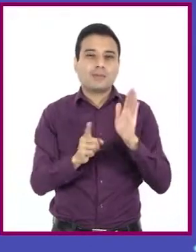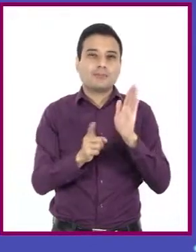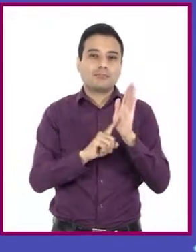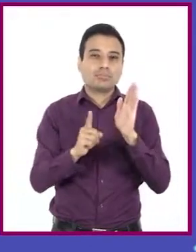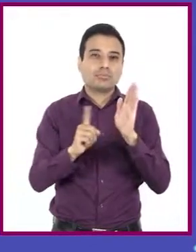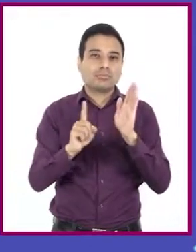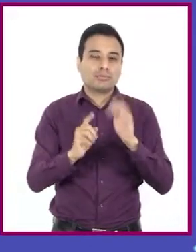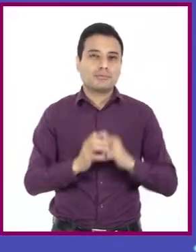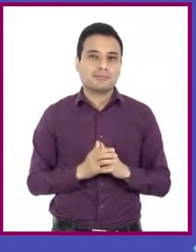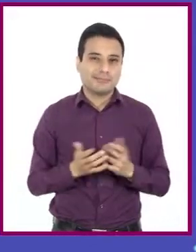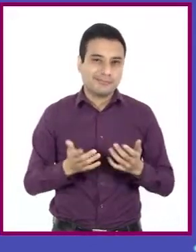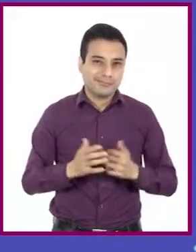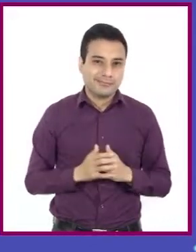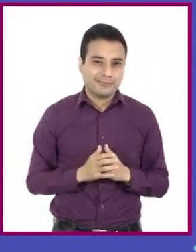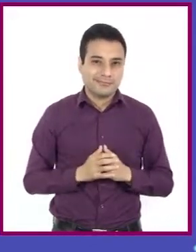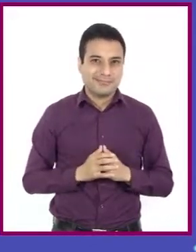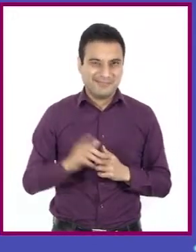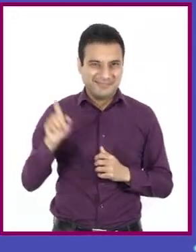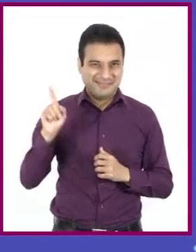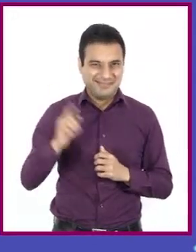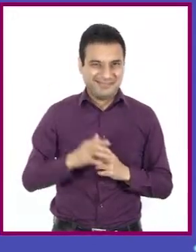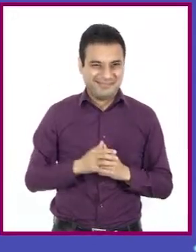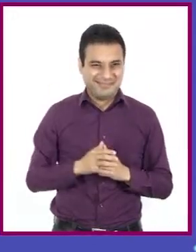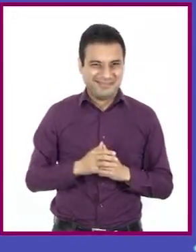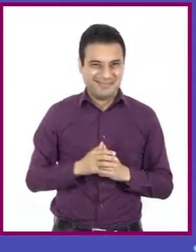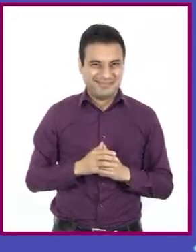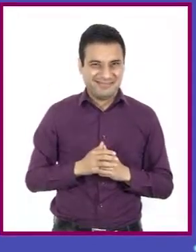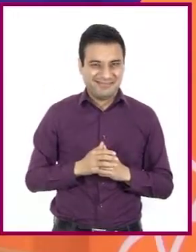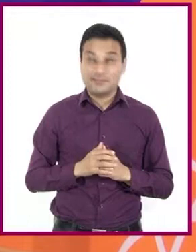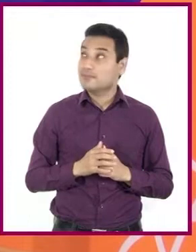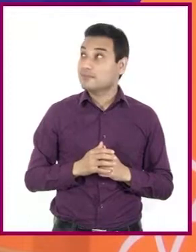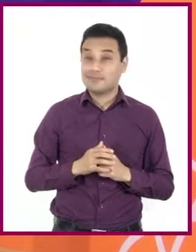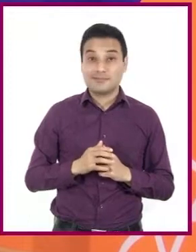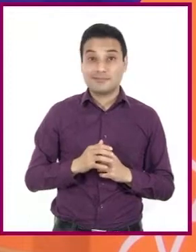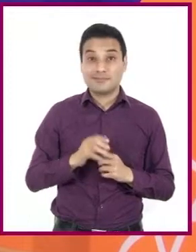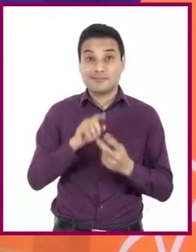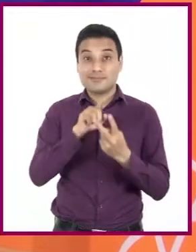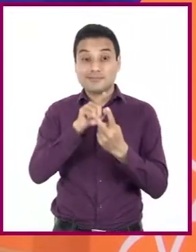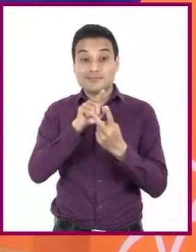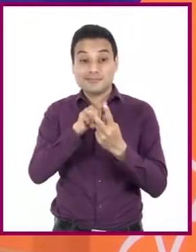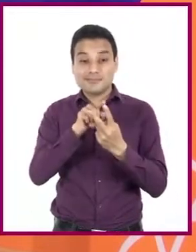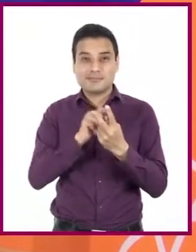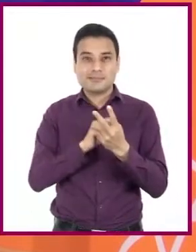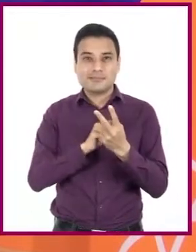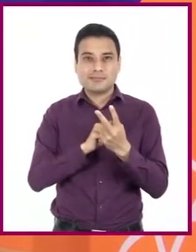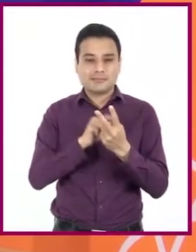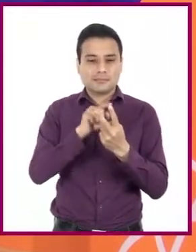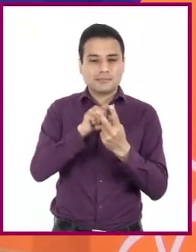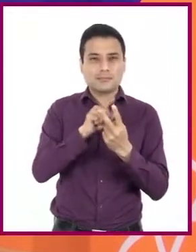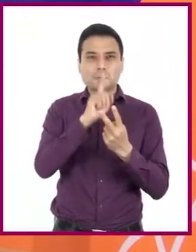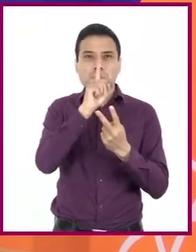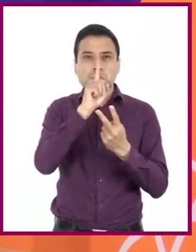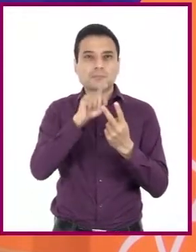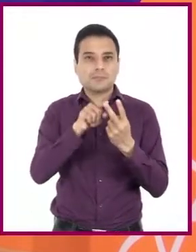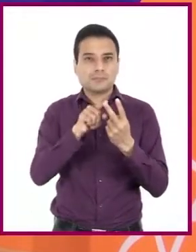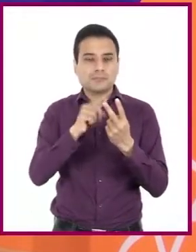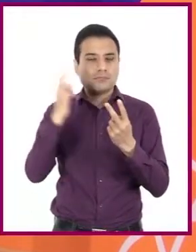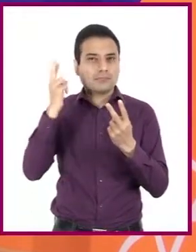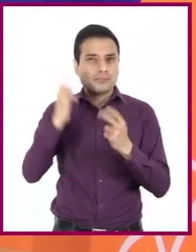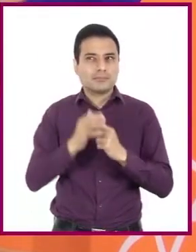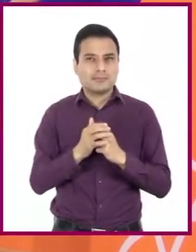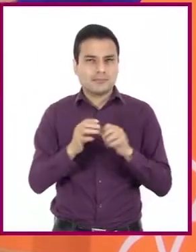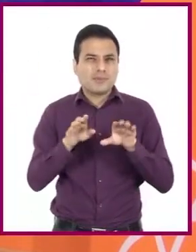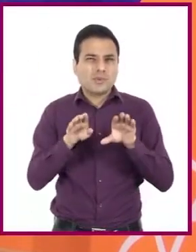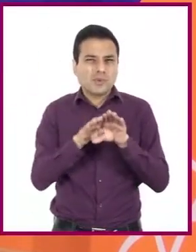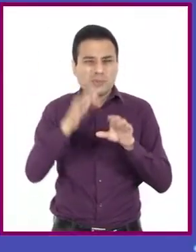sonando. Pareciera algo muy evidente, pero ¿cómo sabemos que es un reloj despertador? ¿O